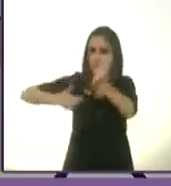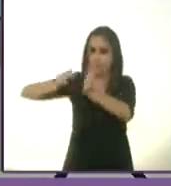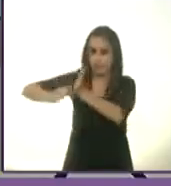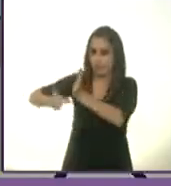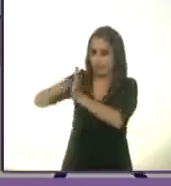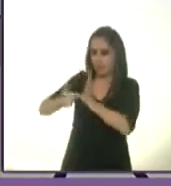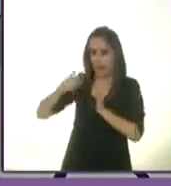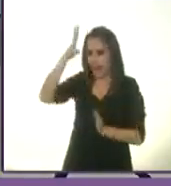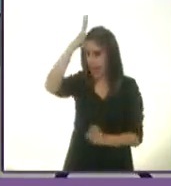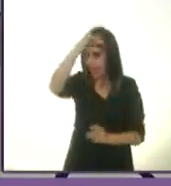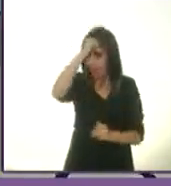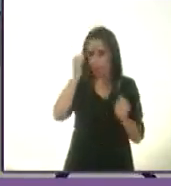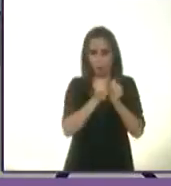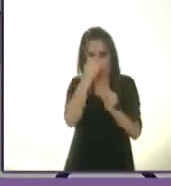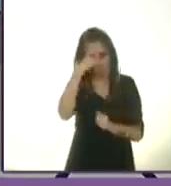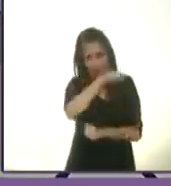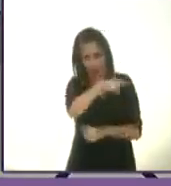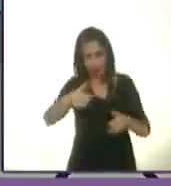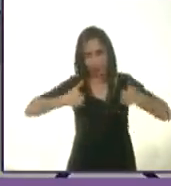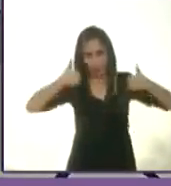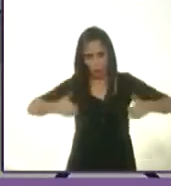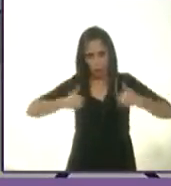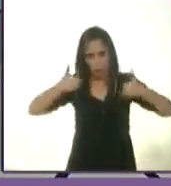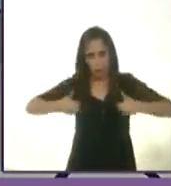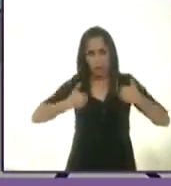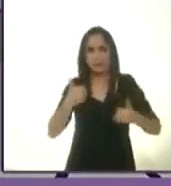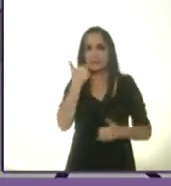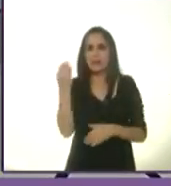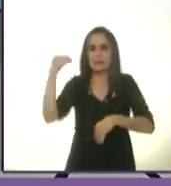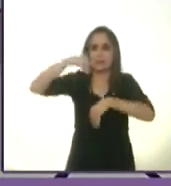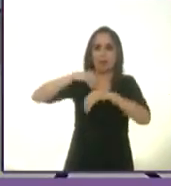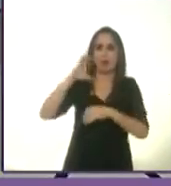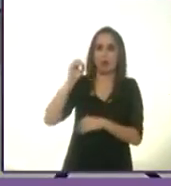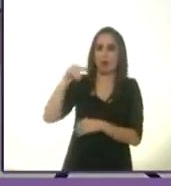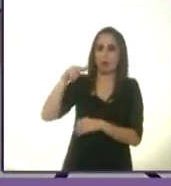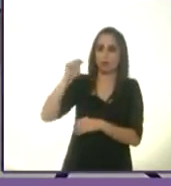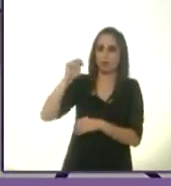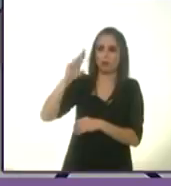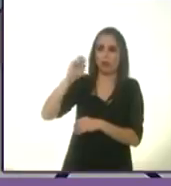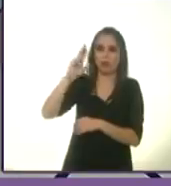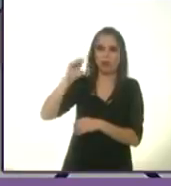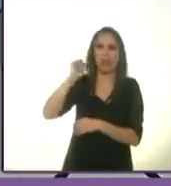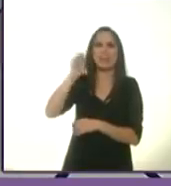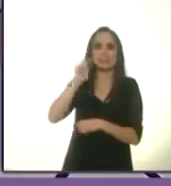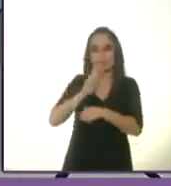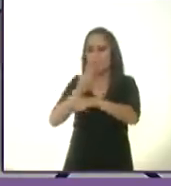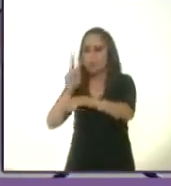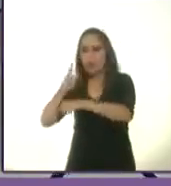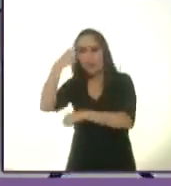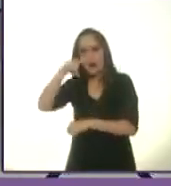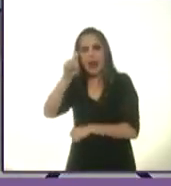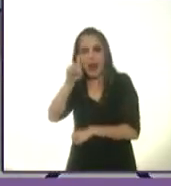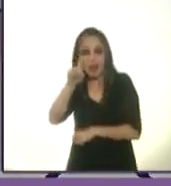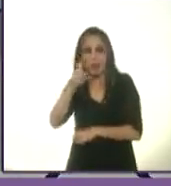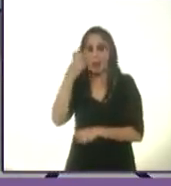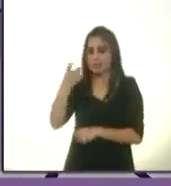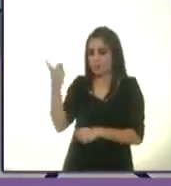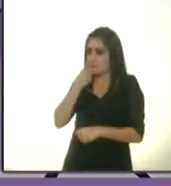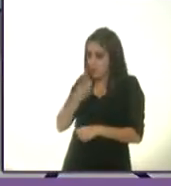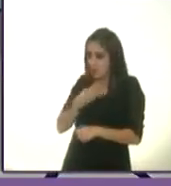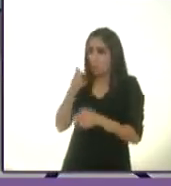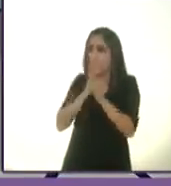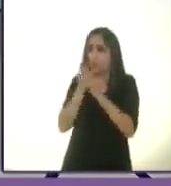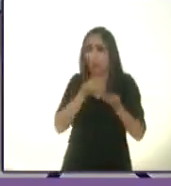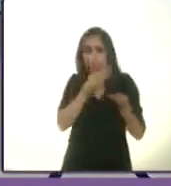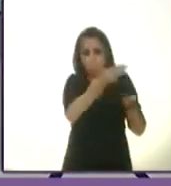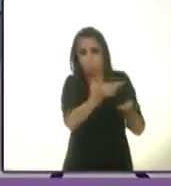con los jóvenes para hacer una contraloría a favor del agua me pidieron que les diera estas hojas me dijeron que